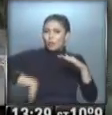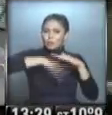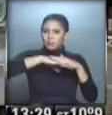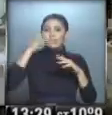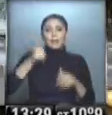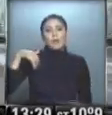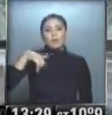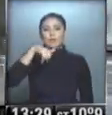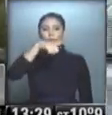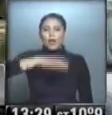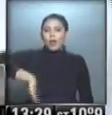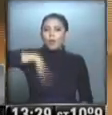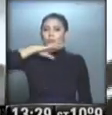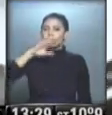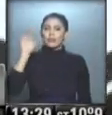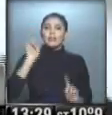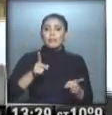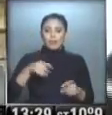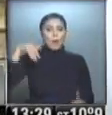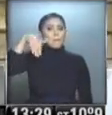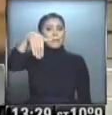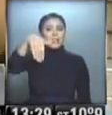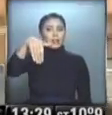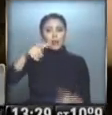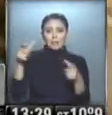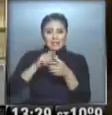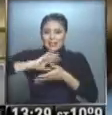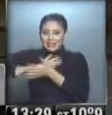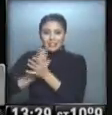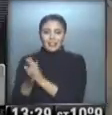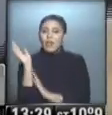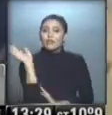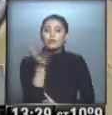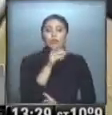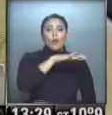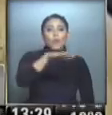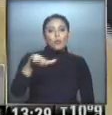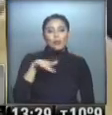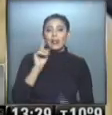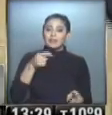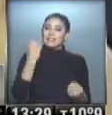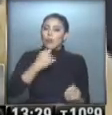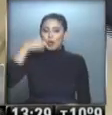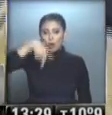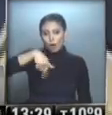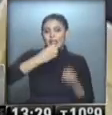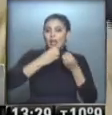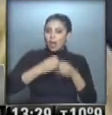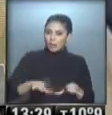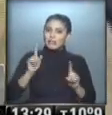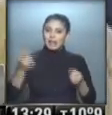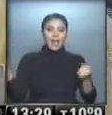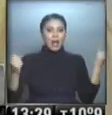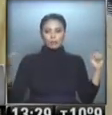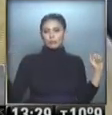vuelos llenos con gran ocupación en los micros de línea de muchas provincias de la provincia de Mendoza Y seguramente a partir de hoy vamos a tener un movimiento de